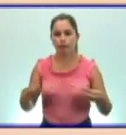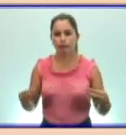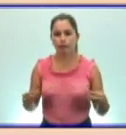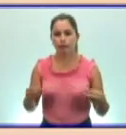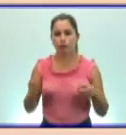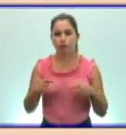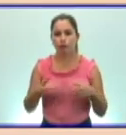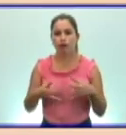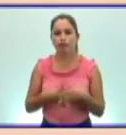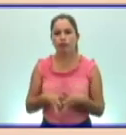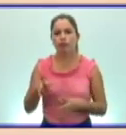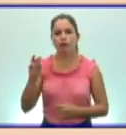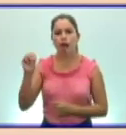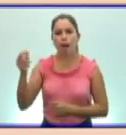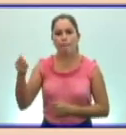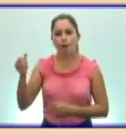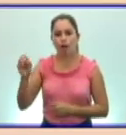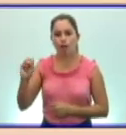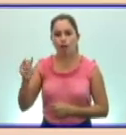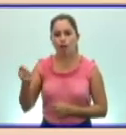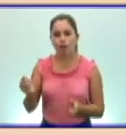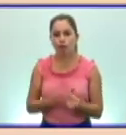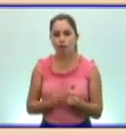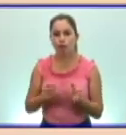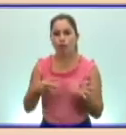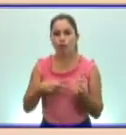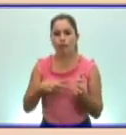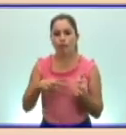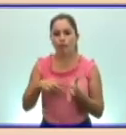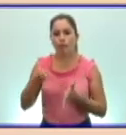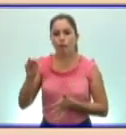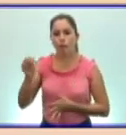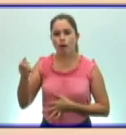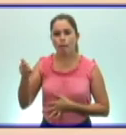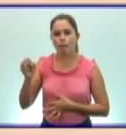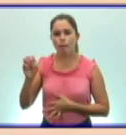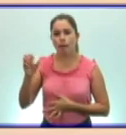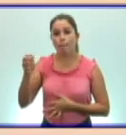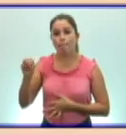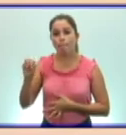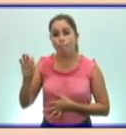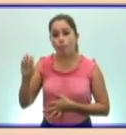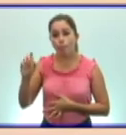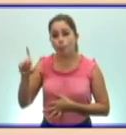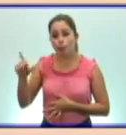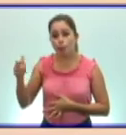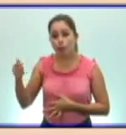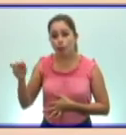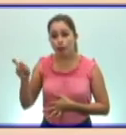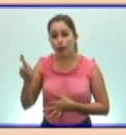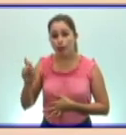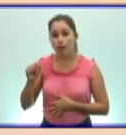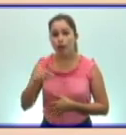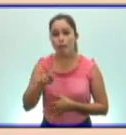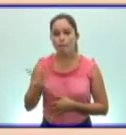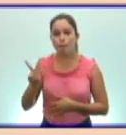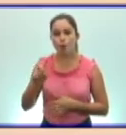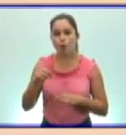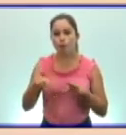entre la masa del soluto dividido por la masa molar y el volumen de la